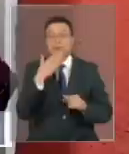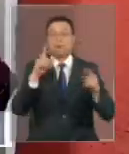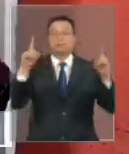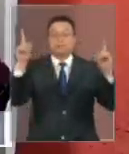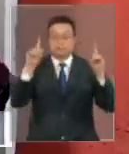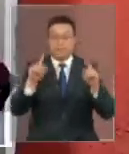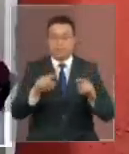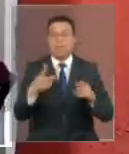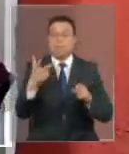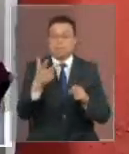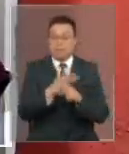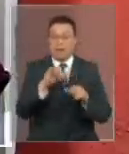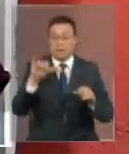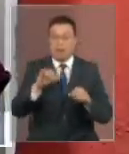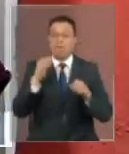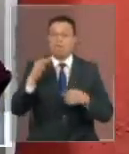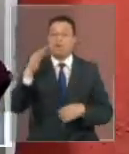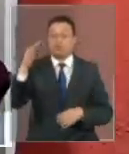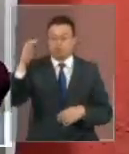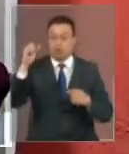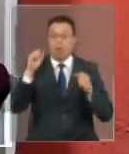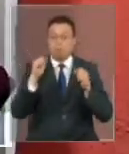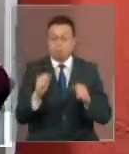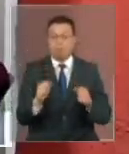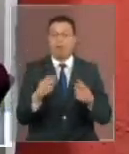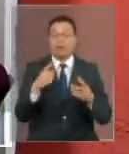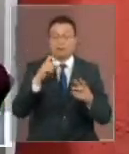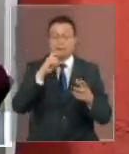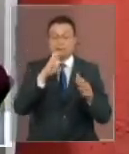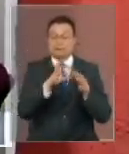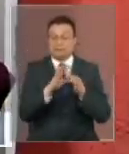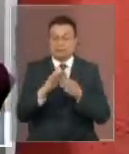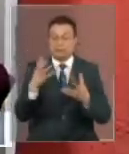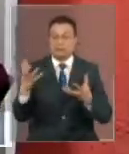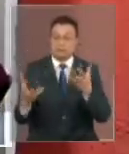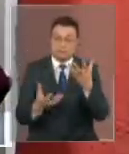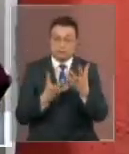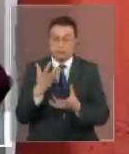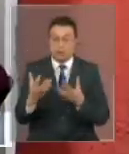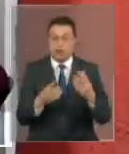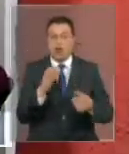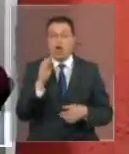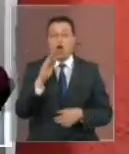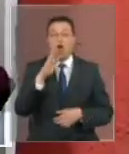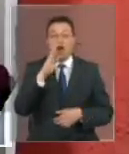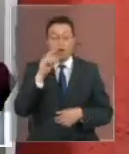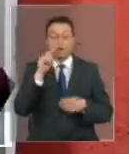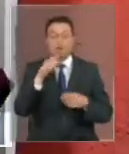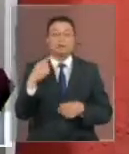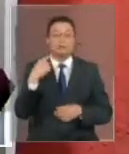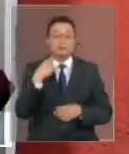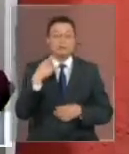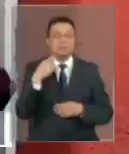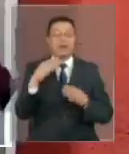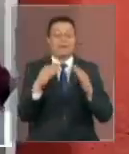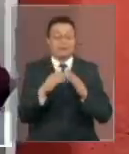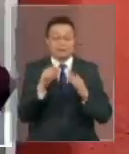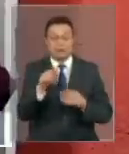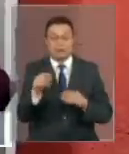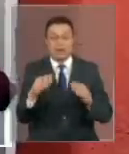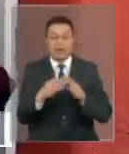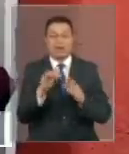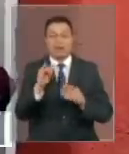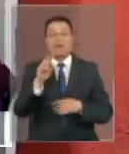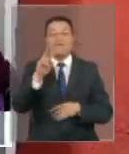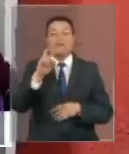instalaciones eléctricas mal hechas que a futuro pueden significar incendios, que obviamente van a afectar a los habitantes de esa casa, pero también